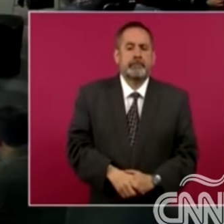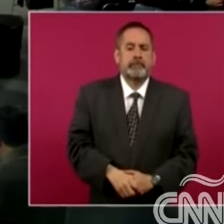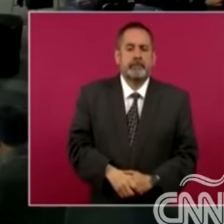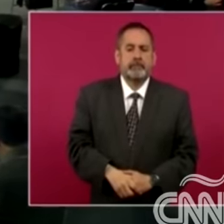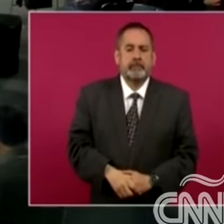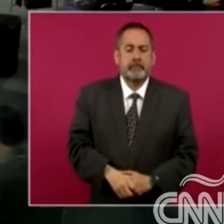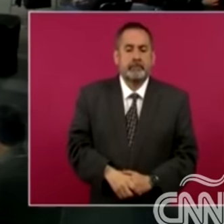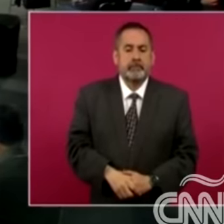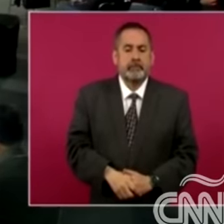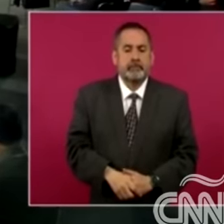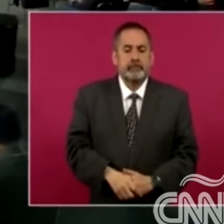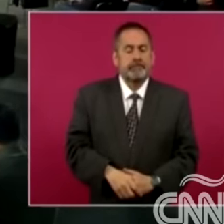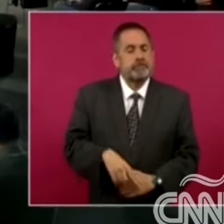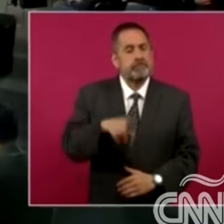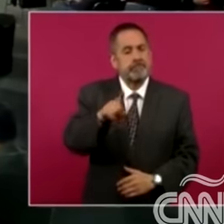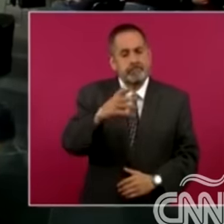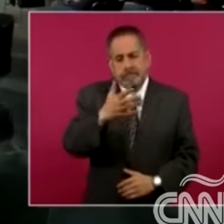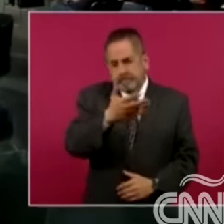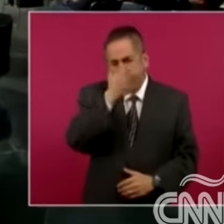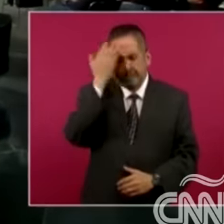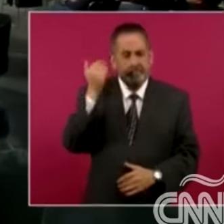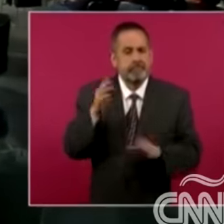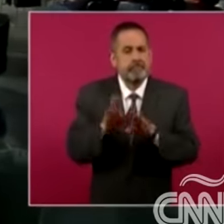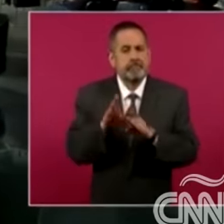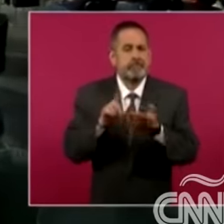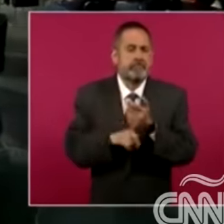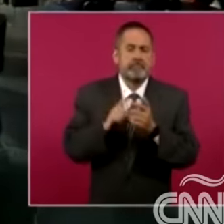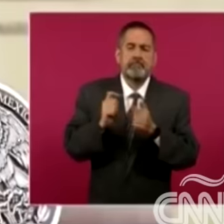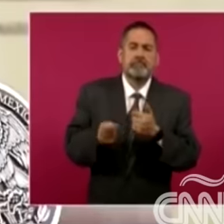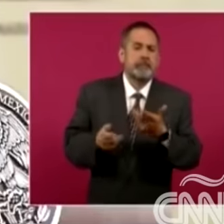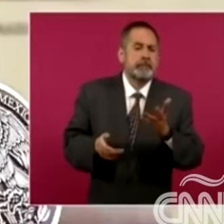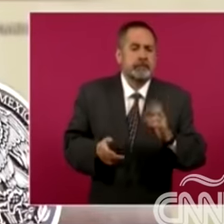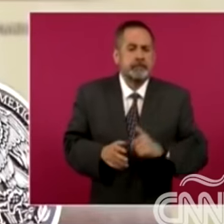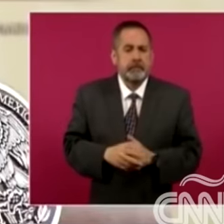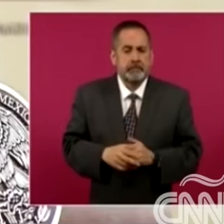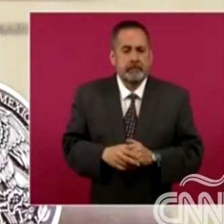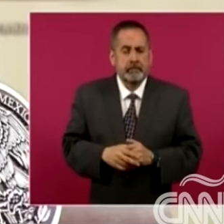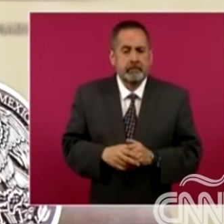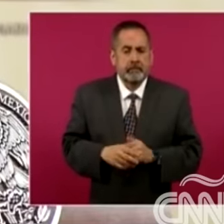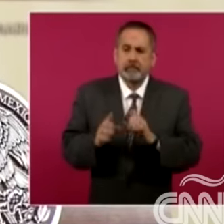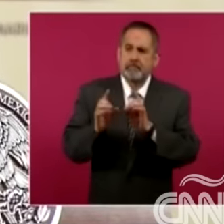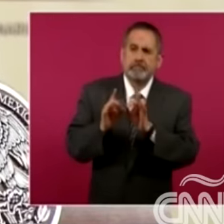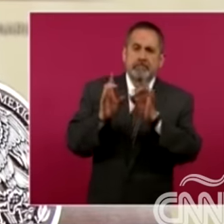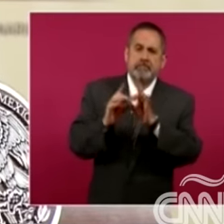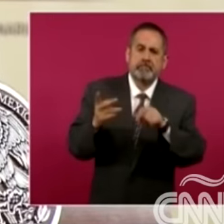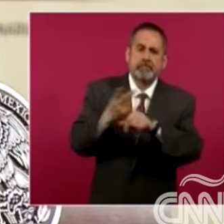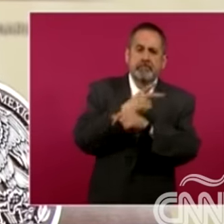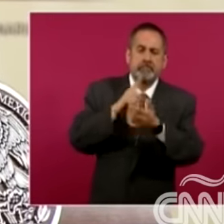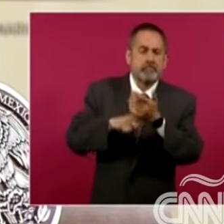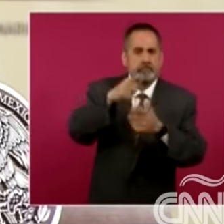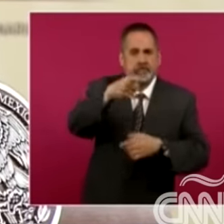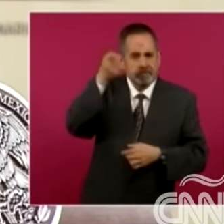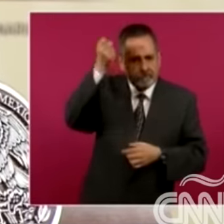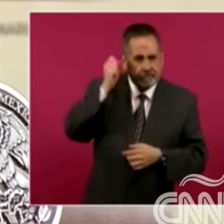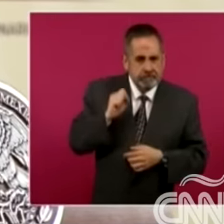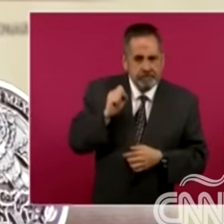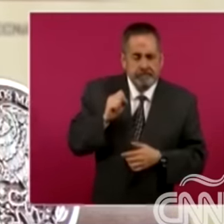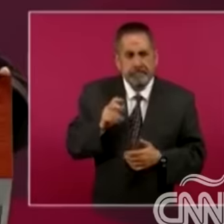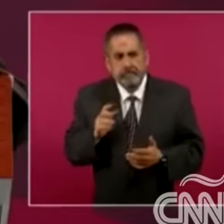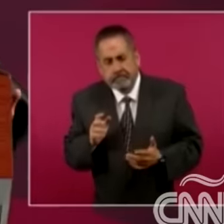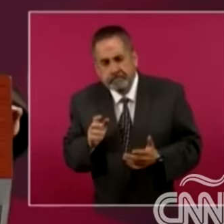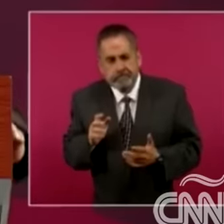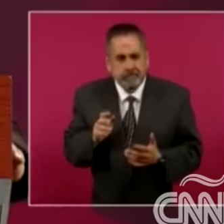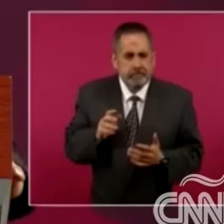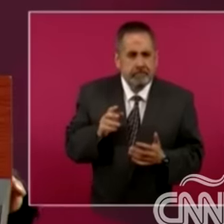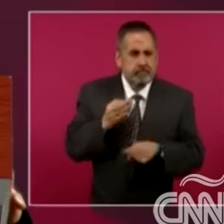No sabemos todavía cómo están los acontecimientos en Sinaloa. Hay